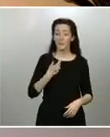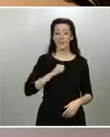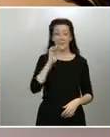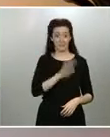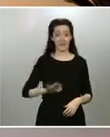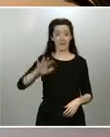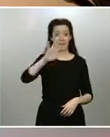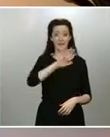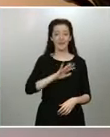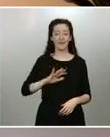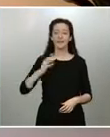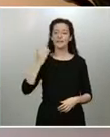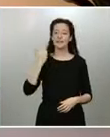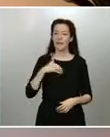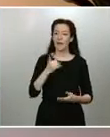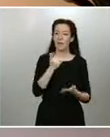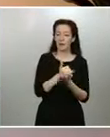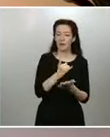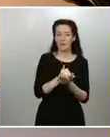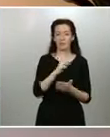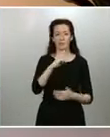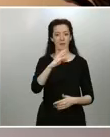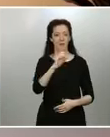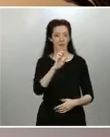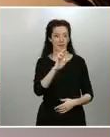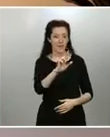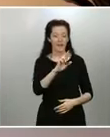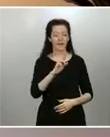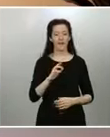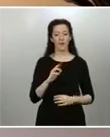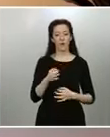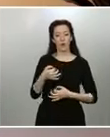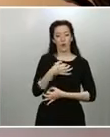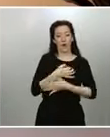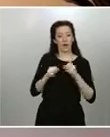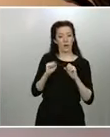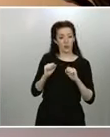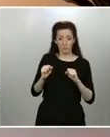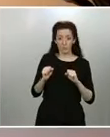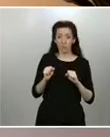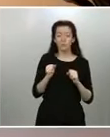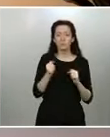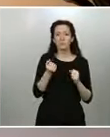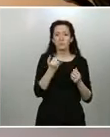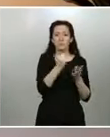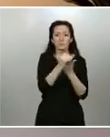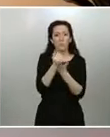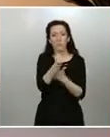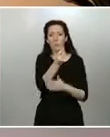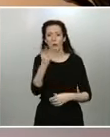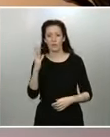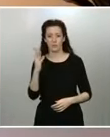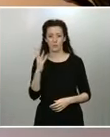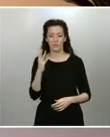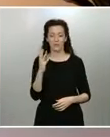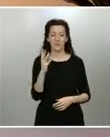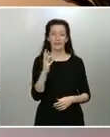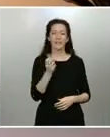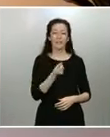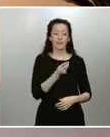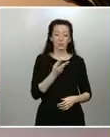tipo de test pcr o test de anticuerpos no tanto de pruebas del número de pruebas sino un número de personas